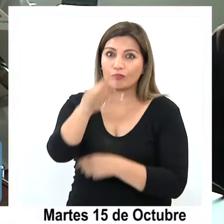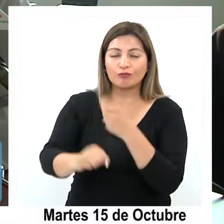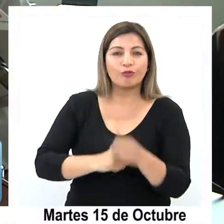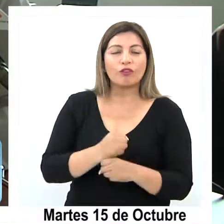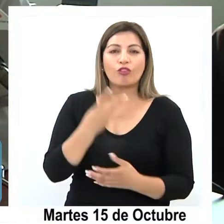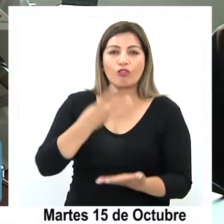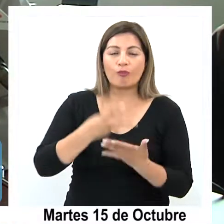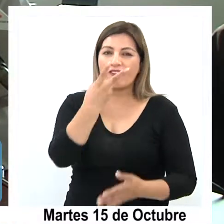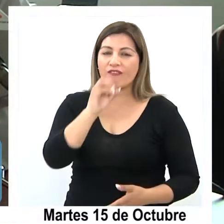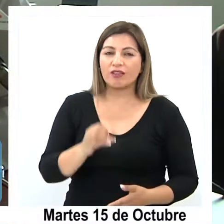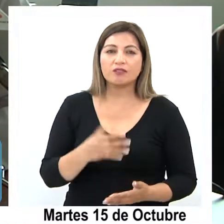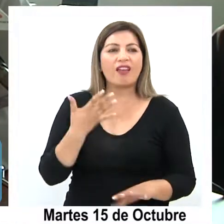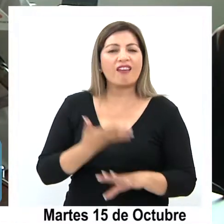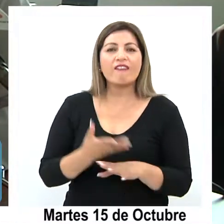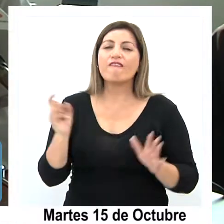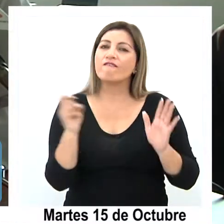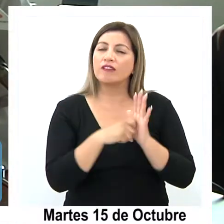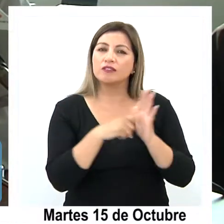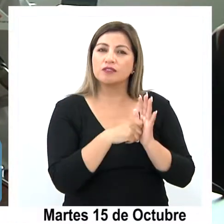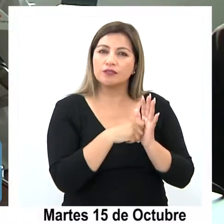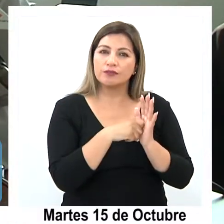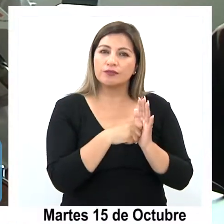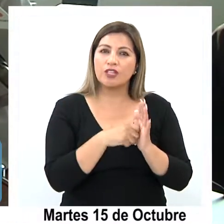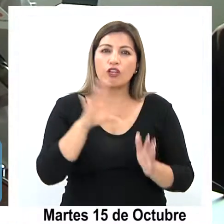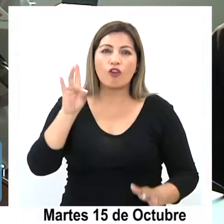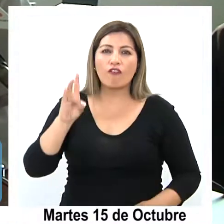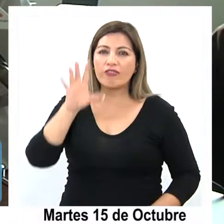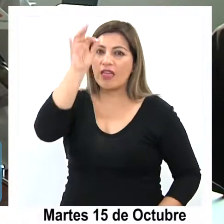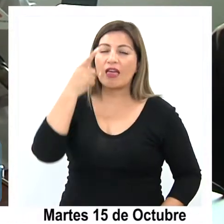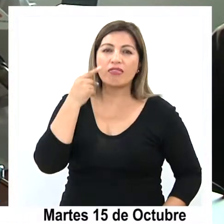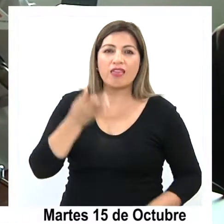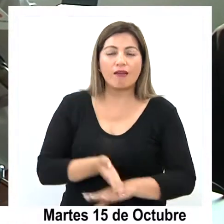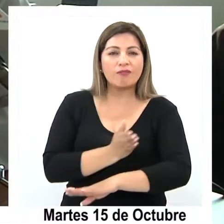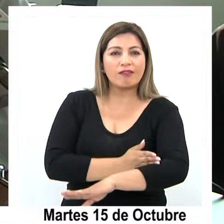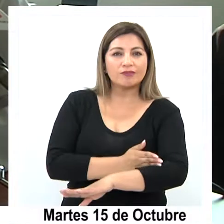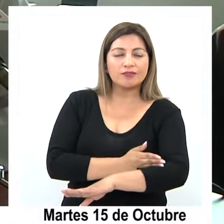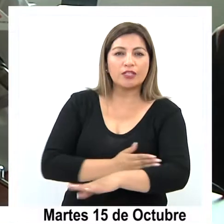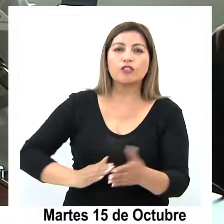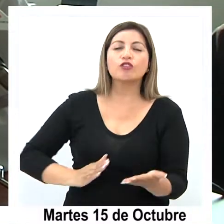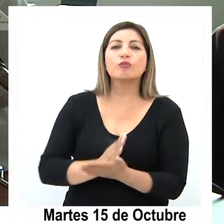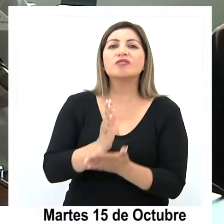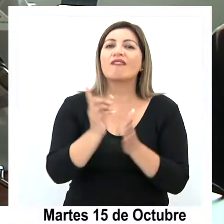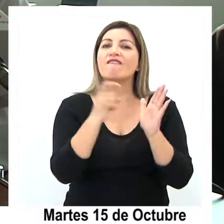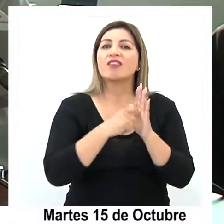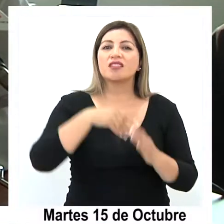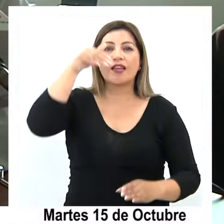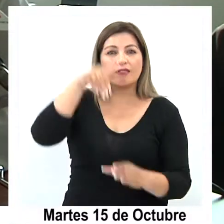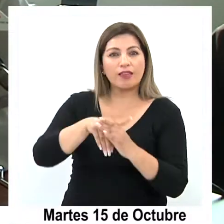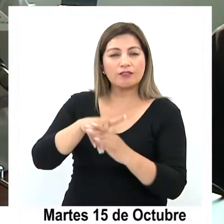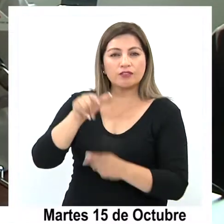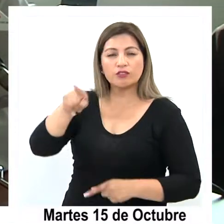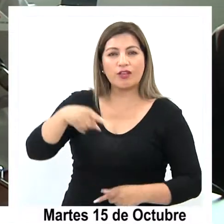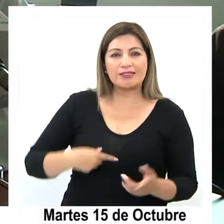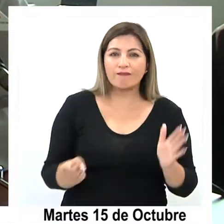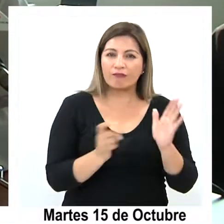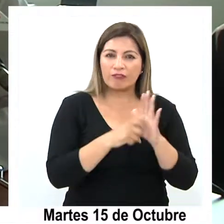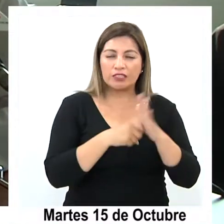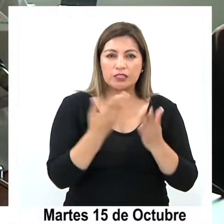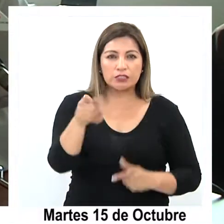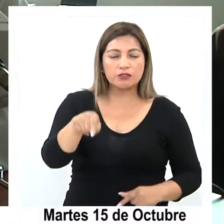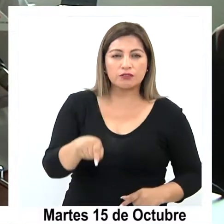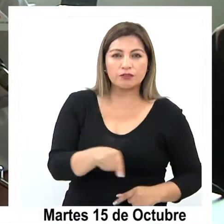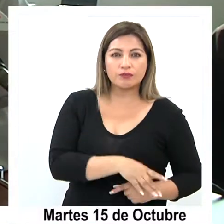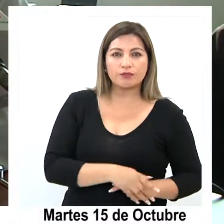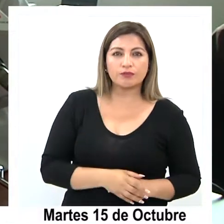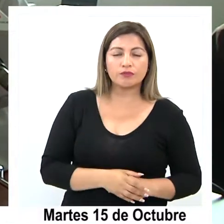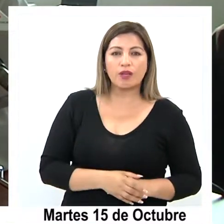Hay un periodo de propaganda electoral de 90 días con anterioridad a la fecha de la elección, que es el periodo en el